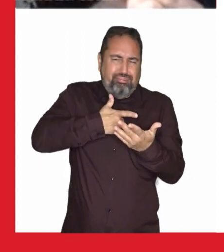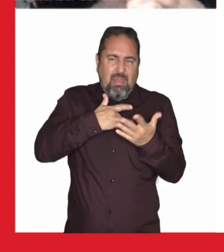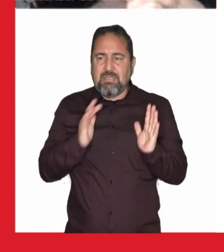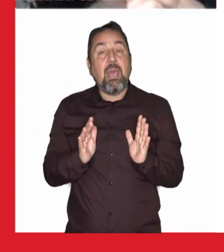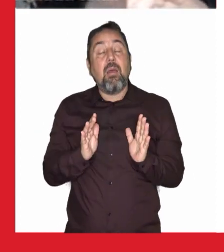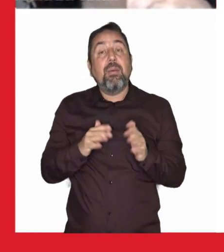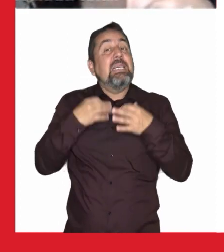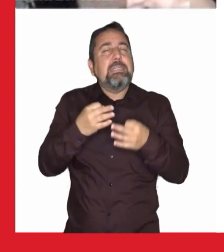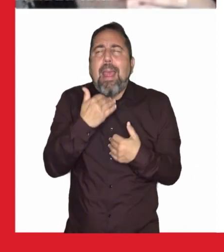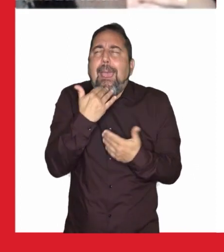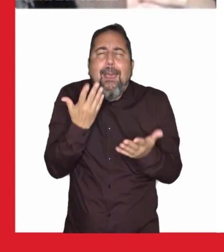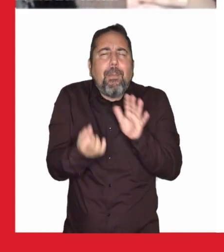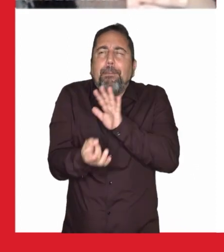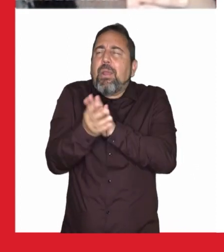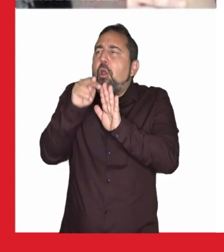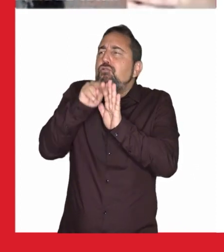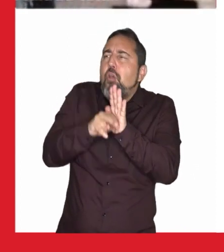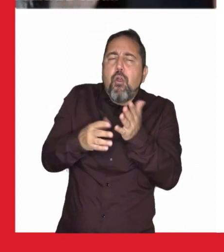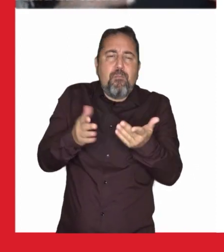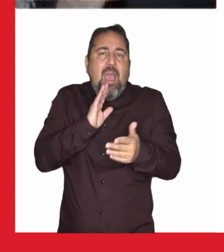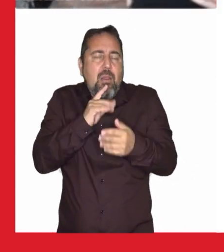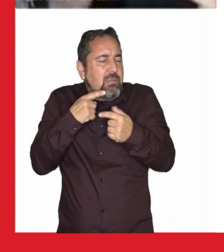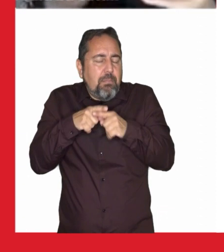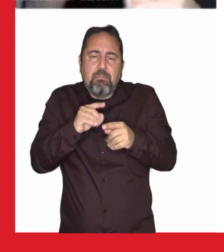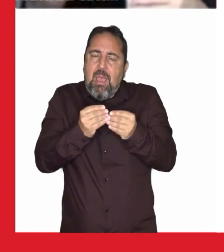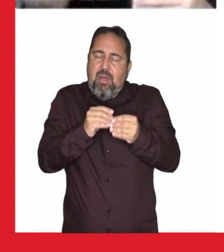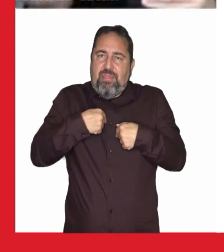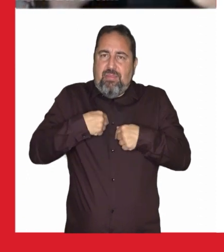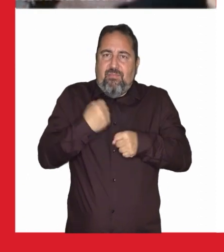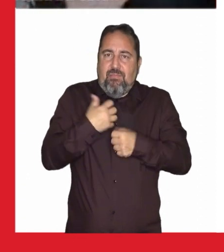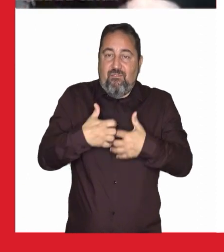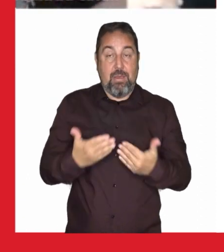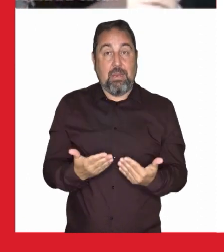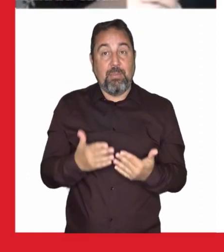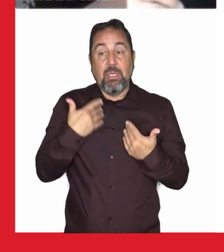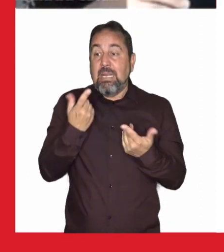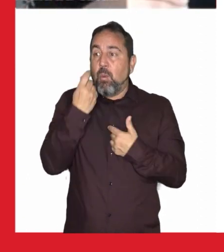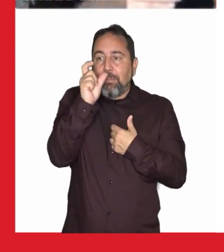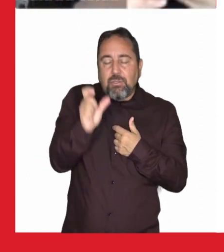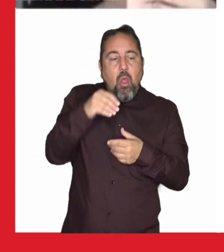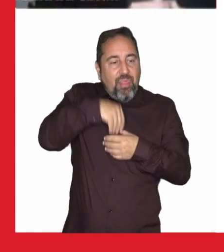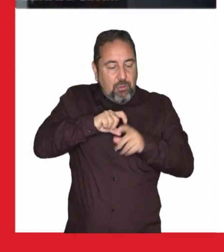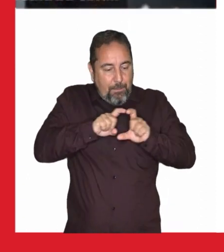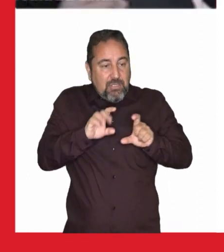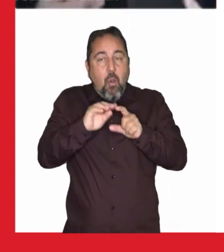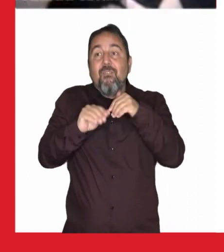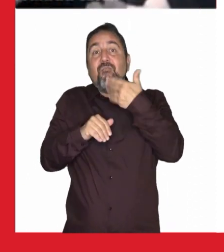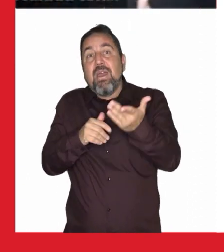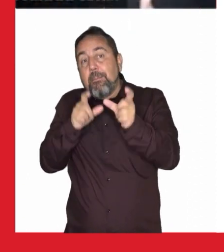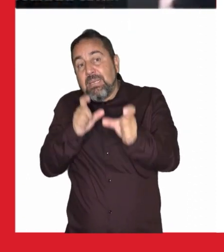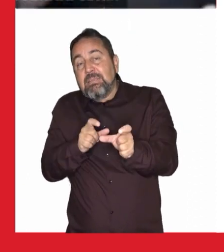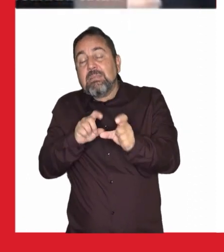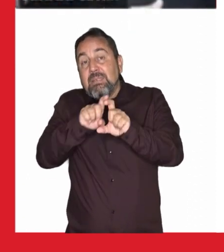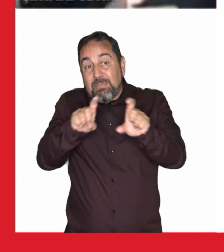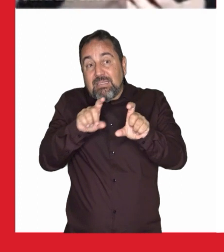ultra controlado, casi siempre va a haber algún tipo de normativa aplicable a lo que tú estás haciendo. Entonces, normalmente necesitas